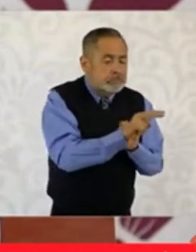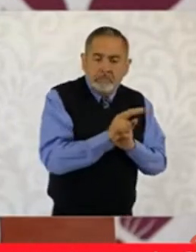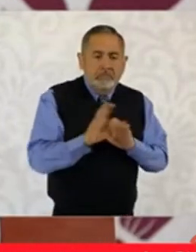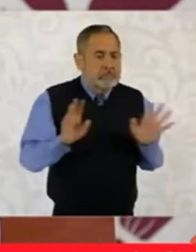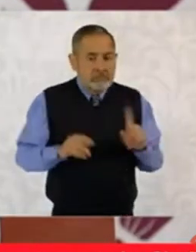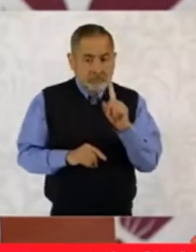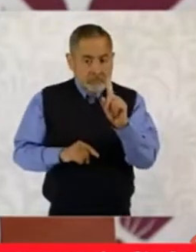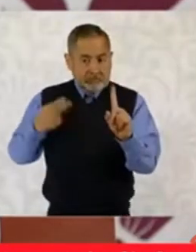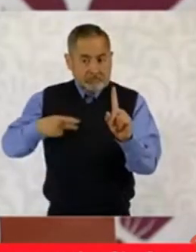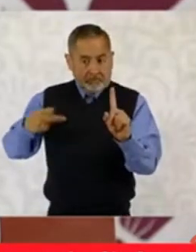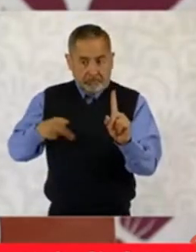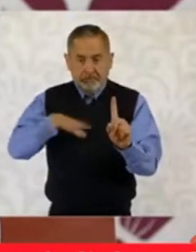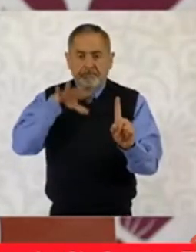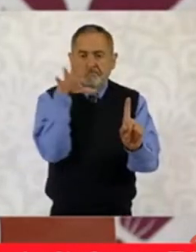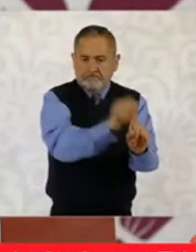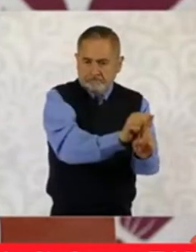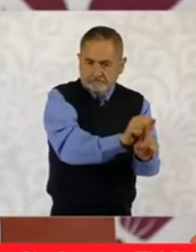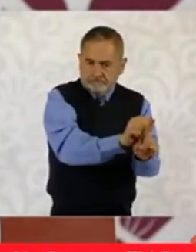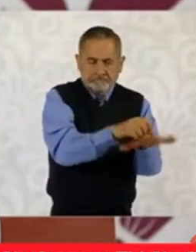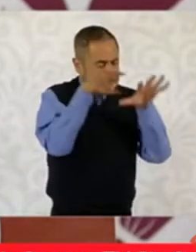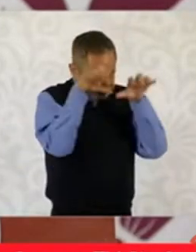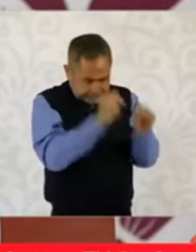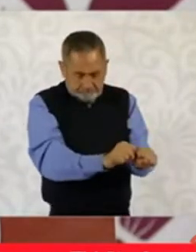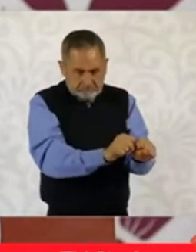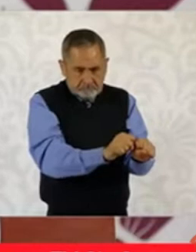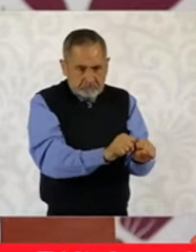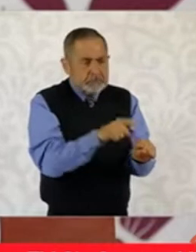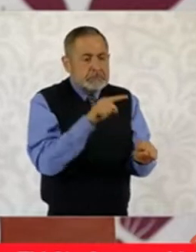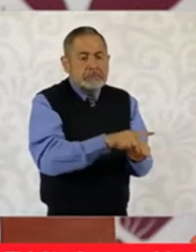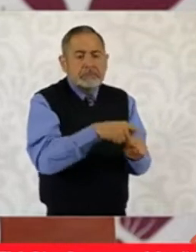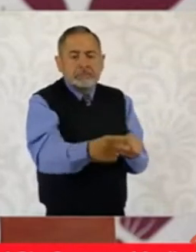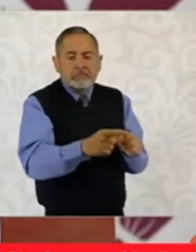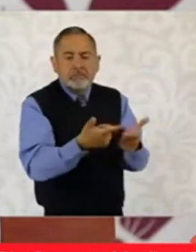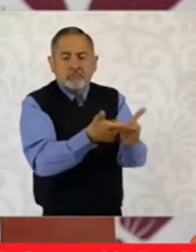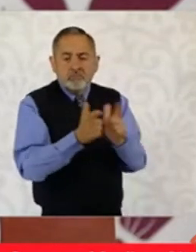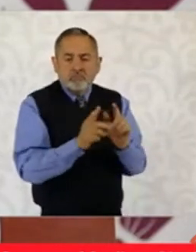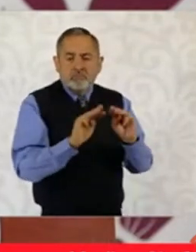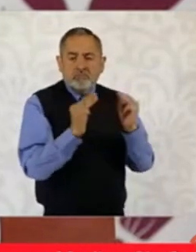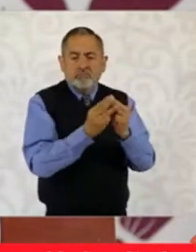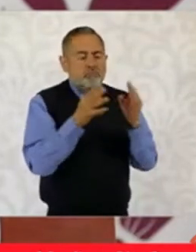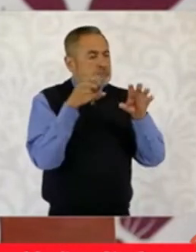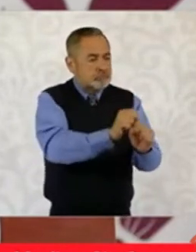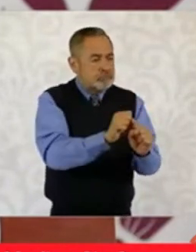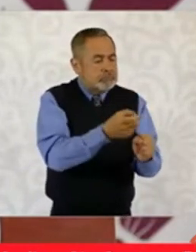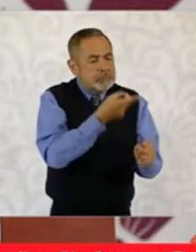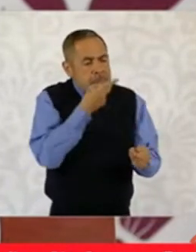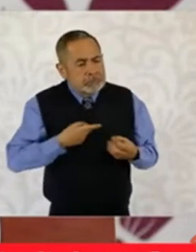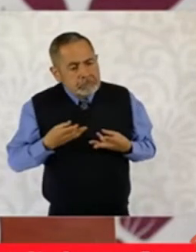de una persona involucrada con este grupo delictivo.